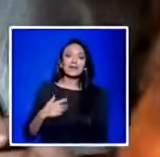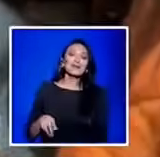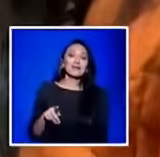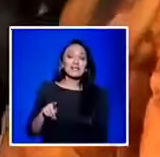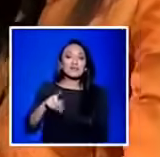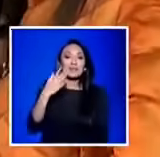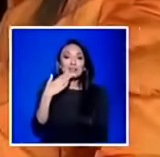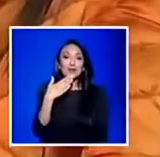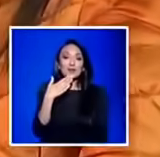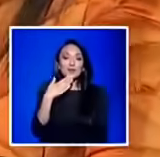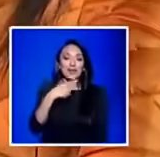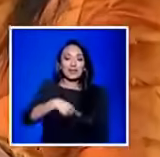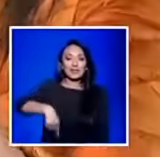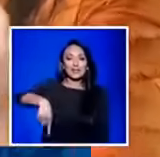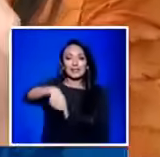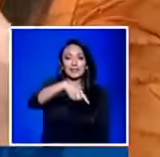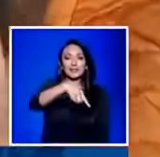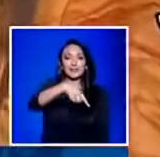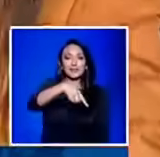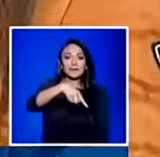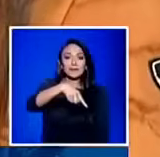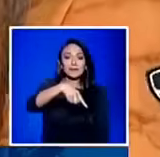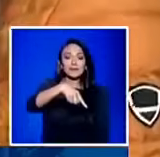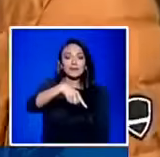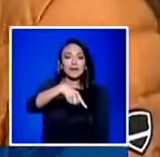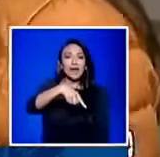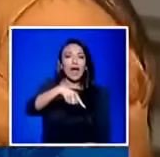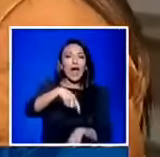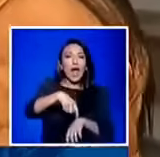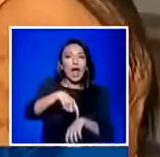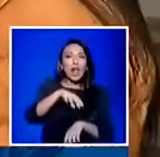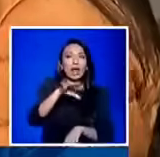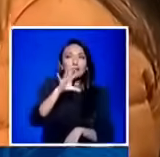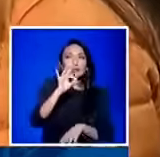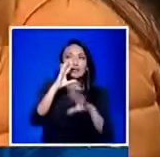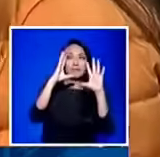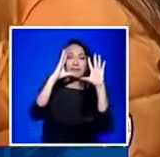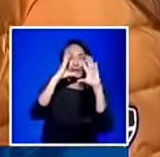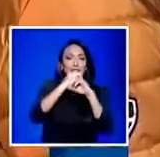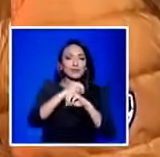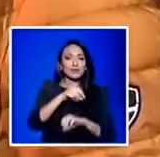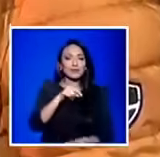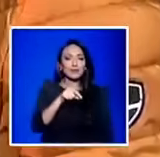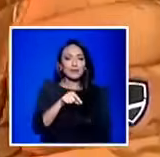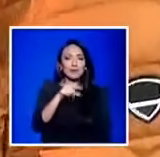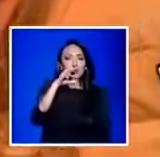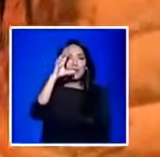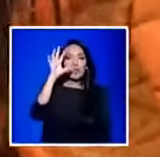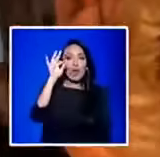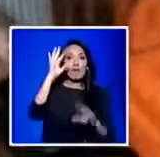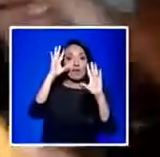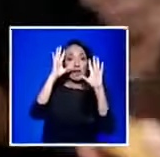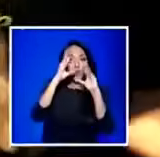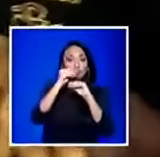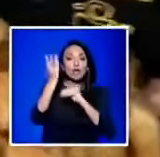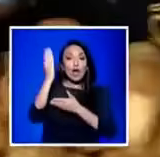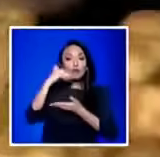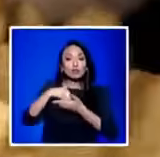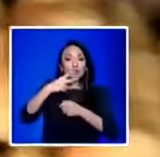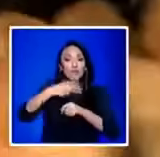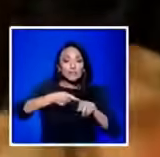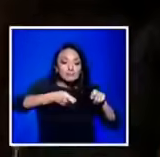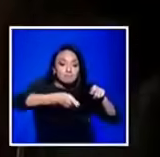la tarde, a las 9 de la noche, volvemos a poner al horno, como ustedes están